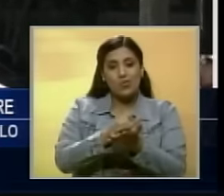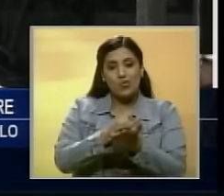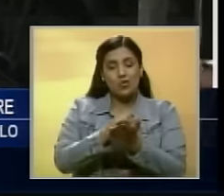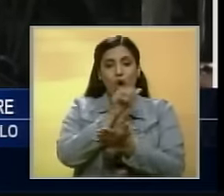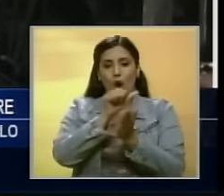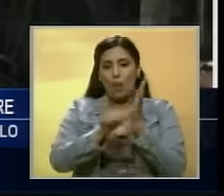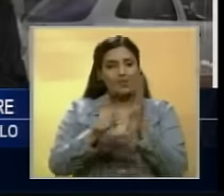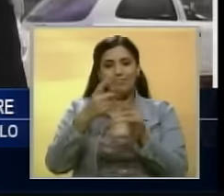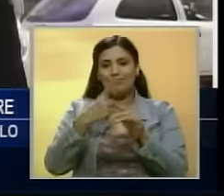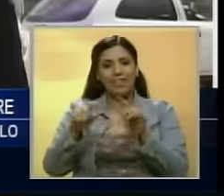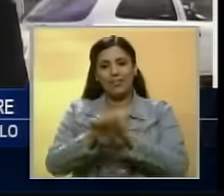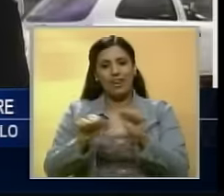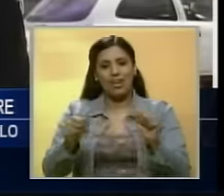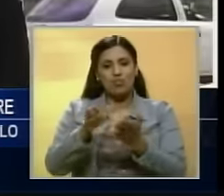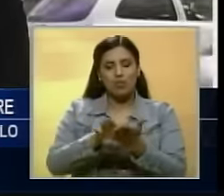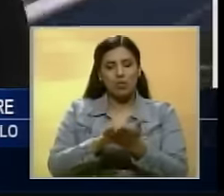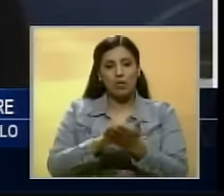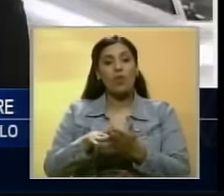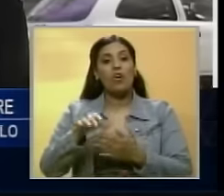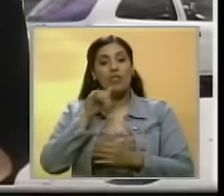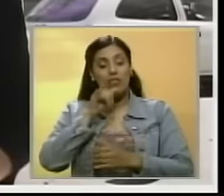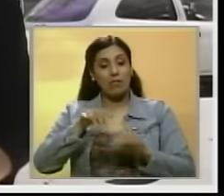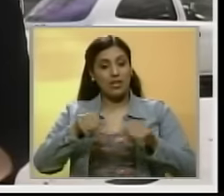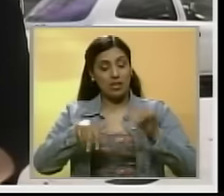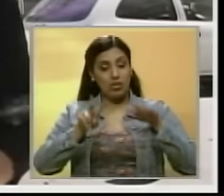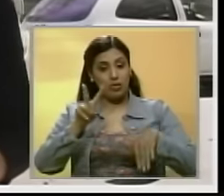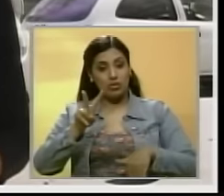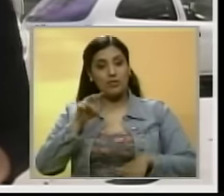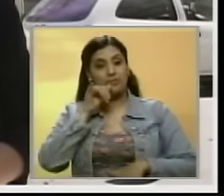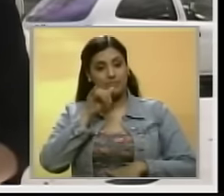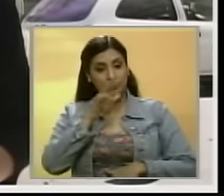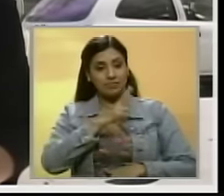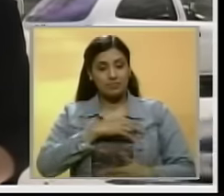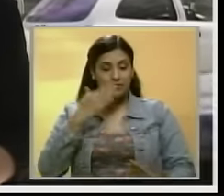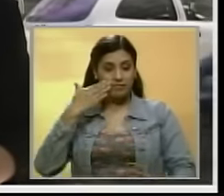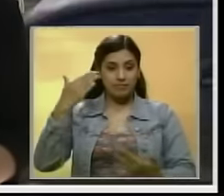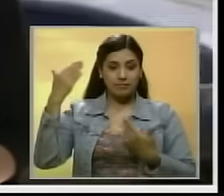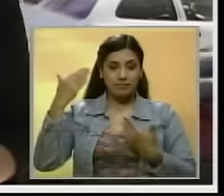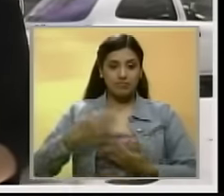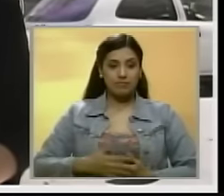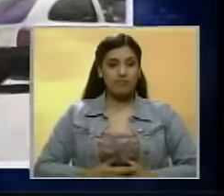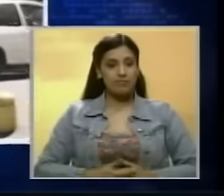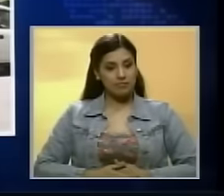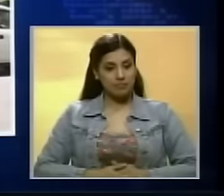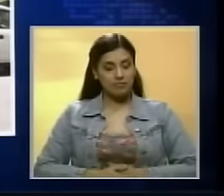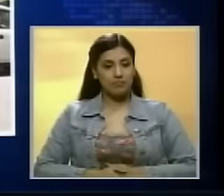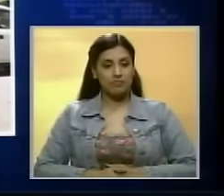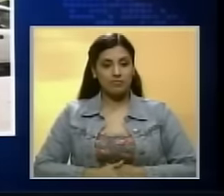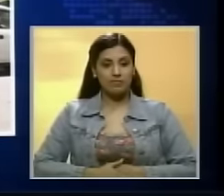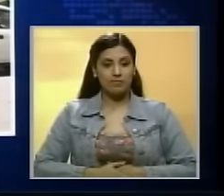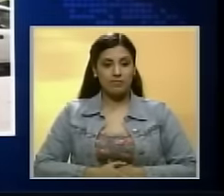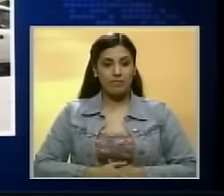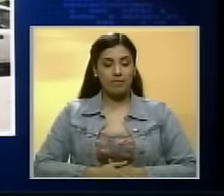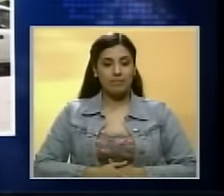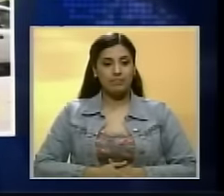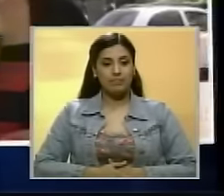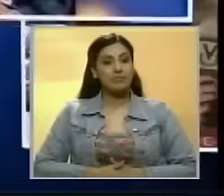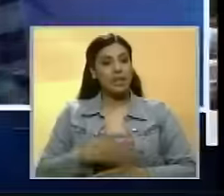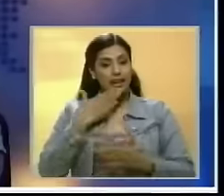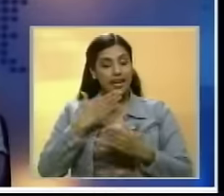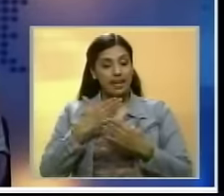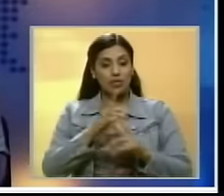intervenido quirúrgicamente es el reporte que tenemos a esta hora del mediodía ustedes continúen con más de la emisión meridiana de su noticiero benevision